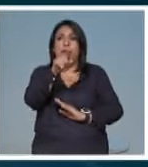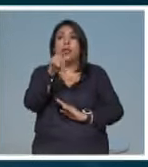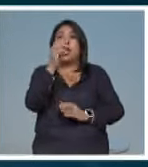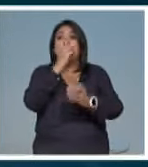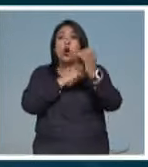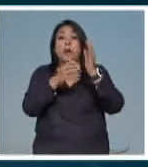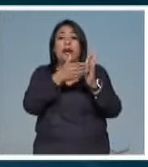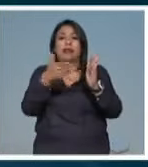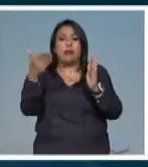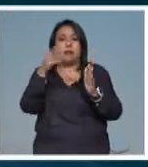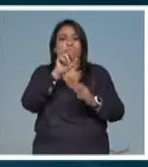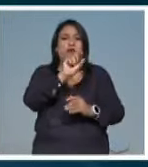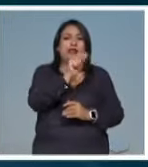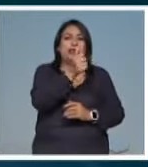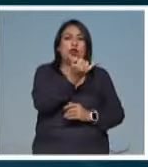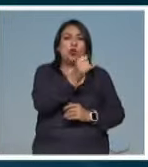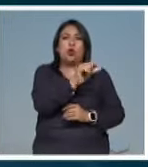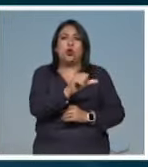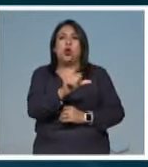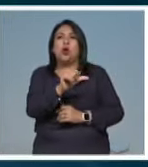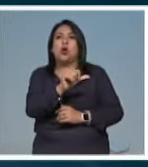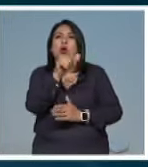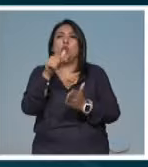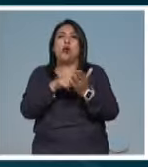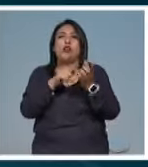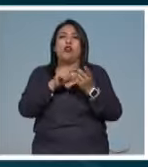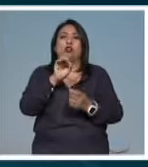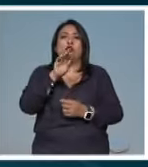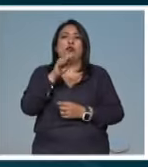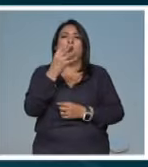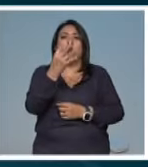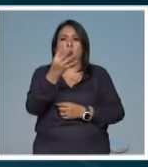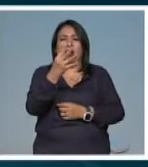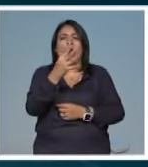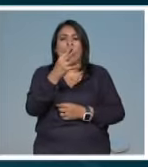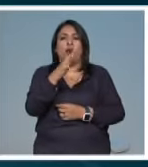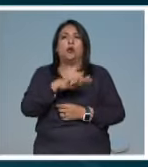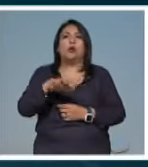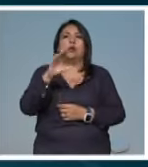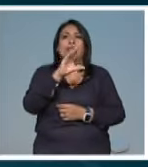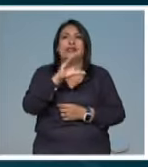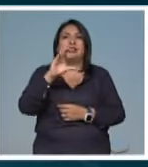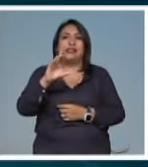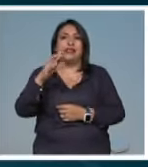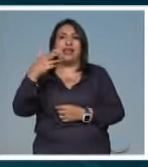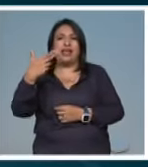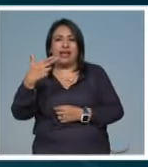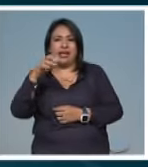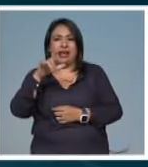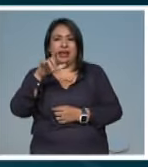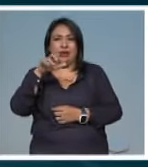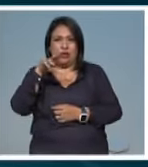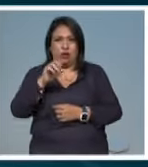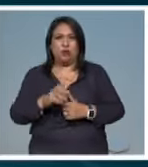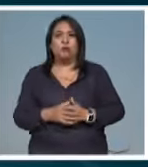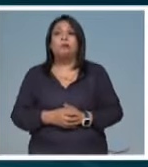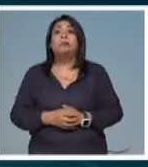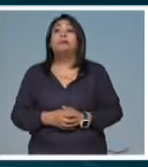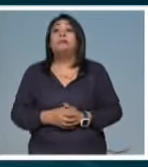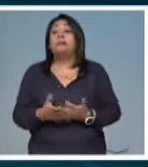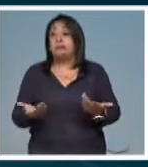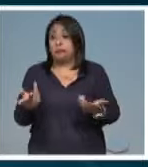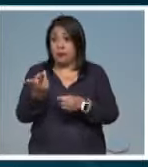tendrá temporada el 26 de junio, en el Foro 4 Espacio Alternativo del Centro Cultural Helénico. Así es